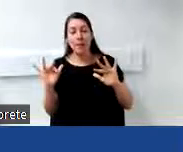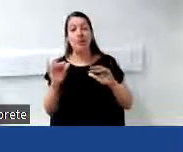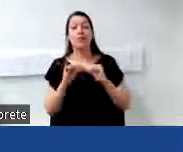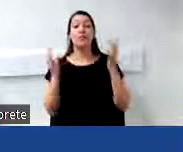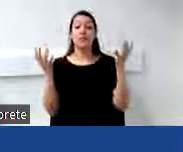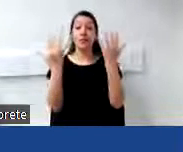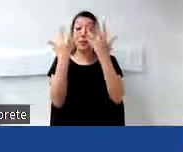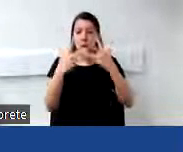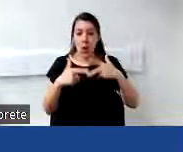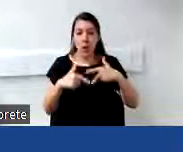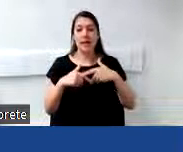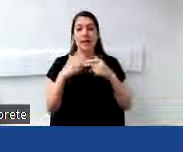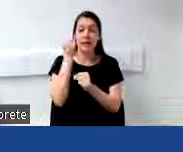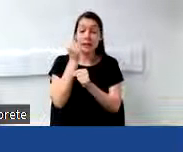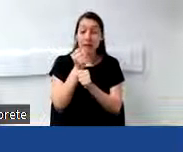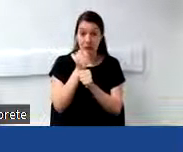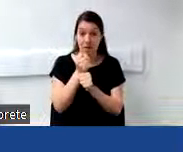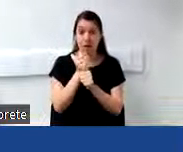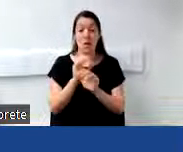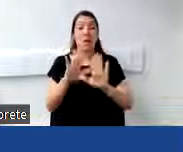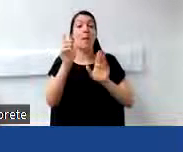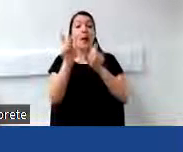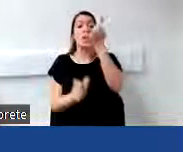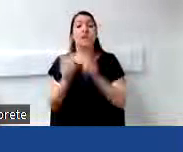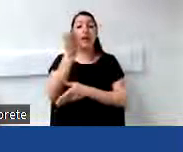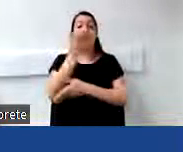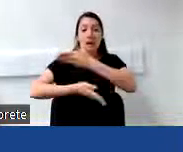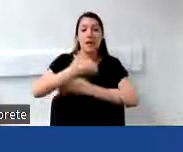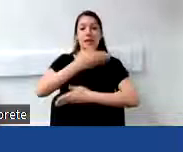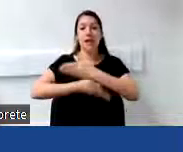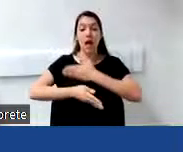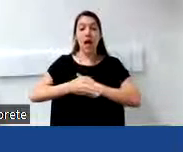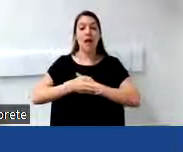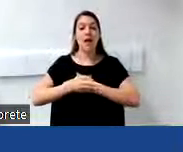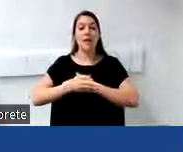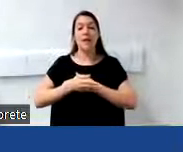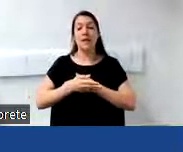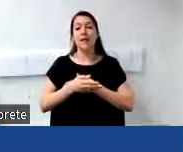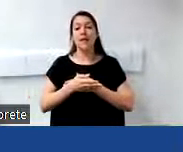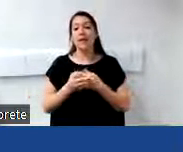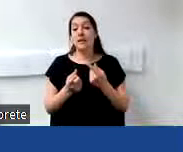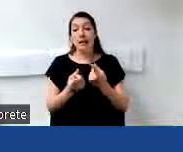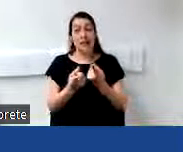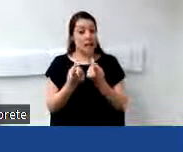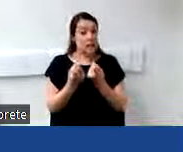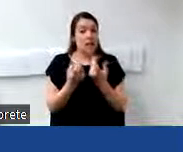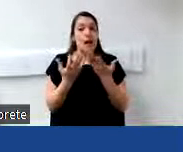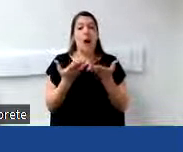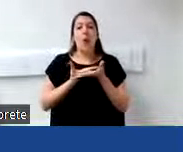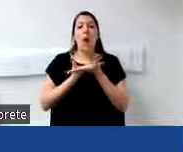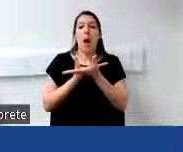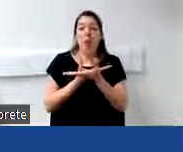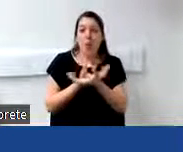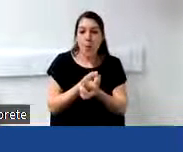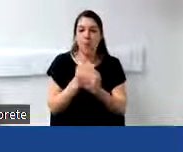reorganizar tareas, ¿no? Puede ser que una persona con discapacidad requiera un apoyo específico